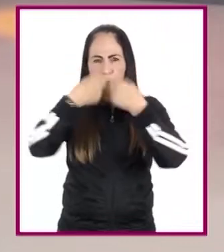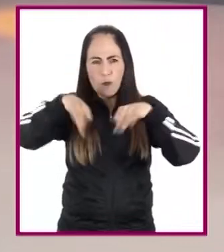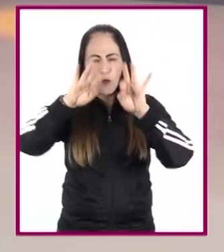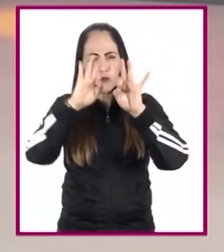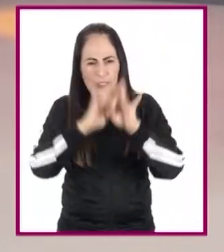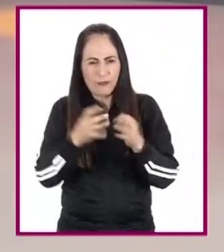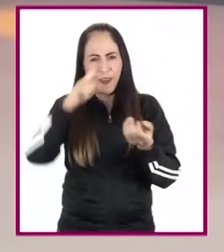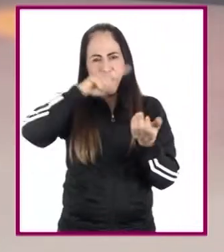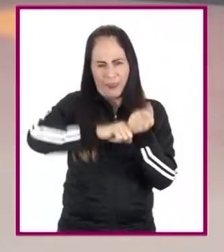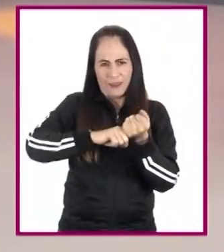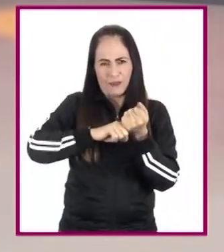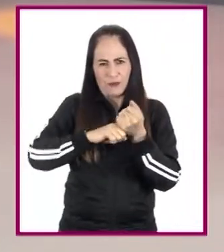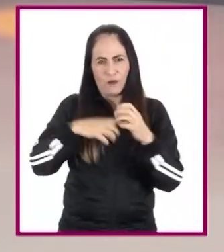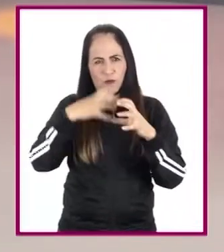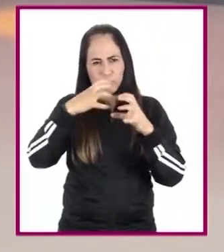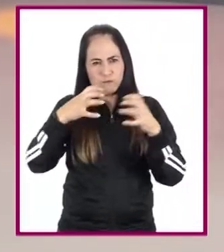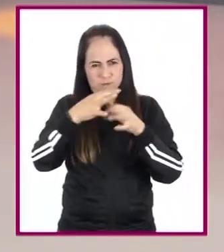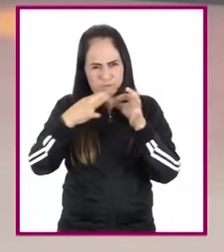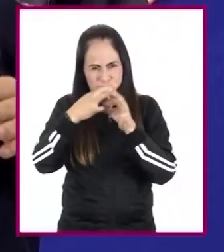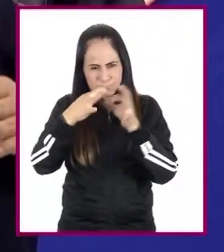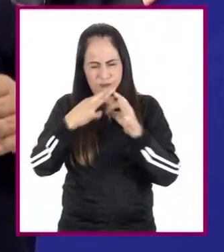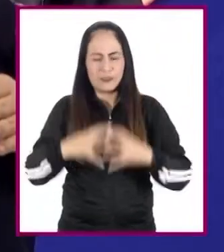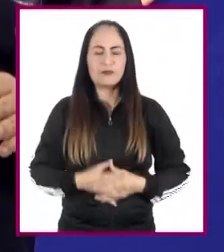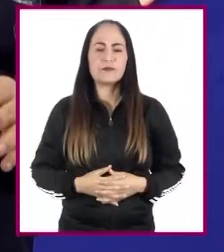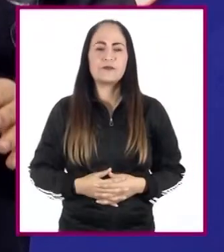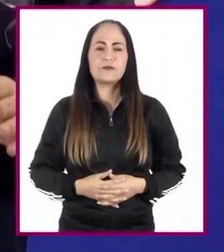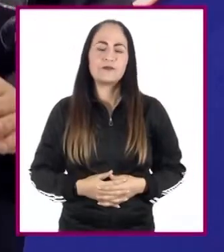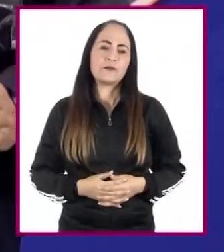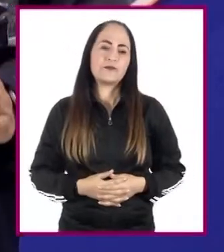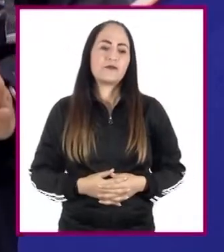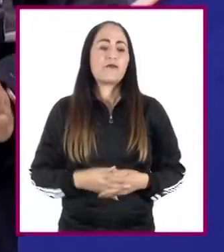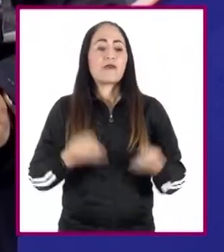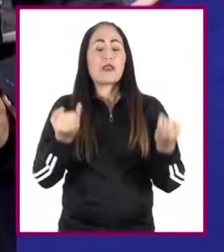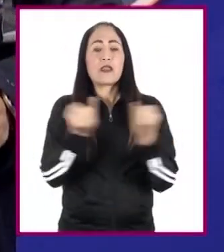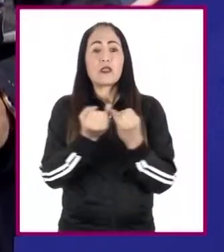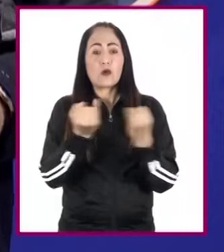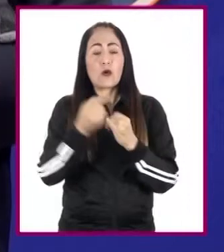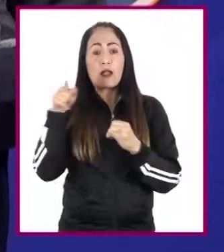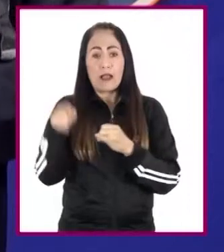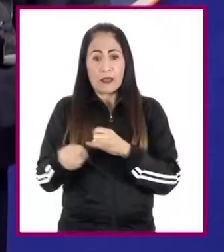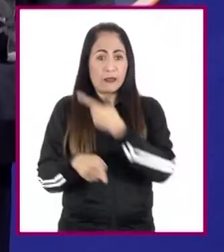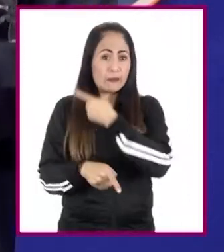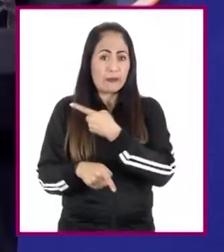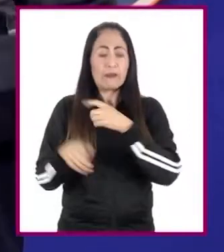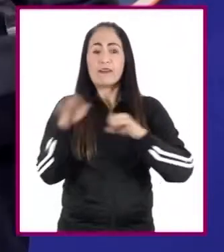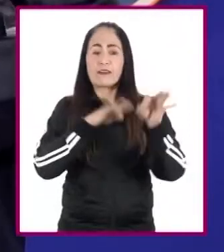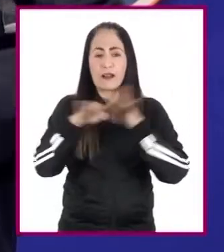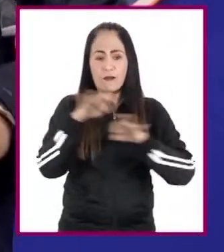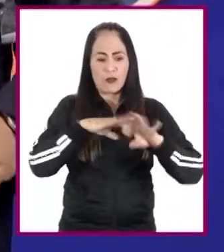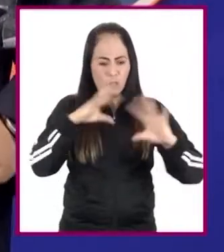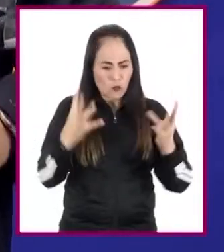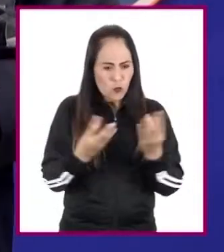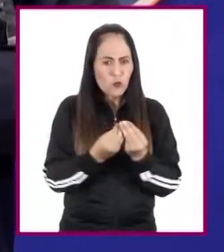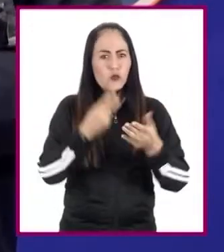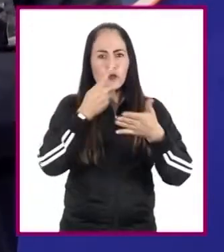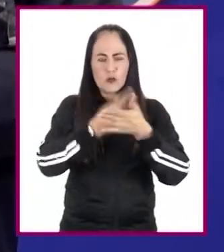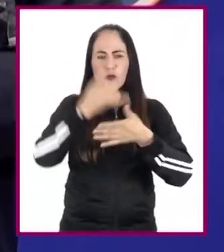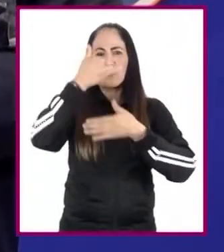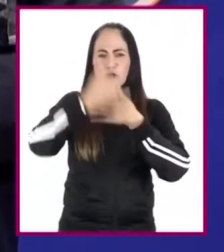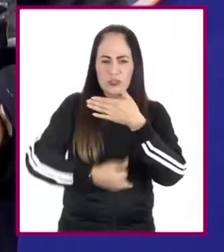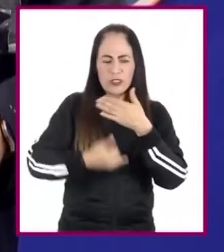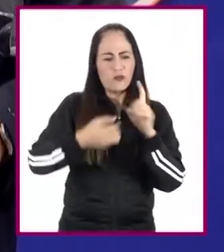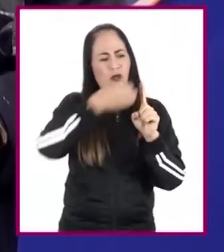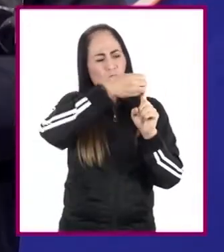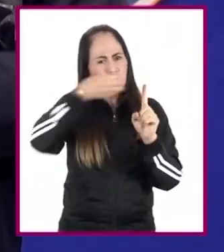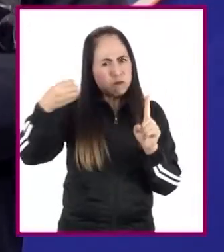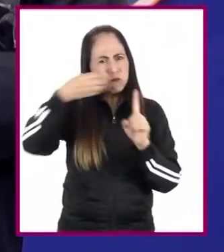células. También hablaremos sobre la relevancia del trabajo por proyectos para integrar, ordenar y presentar los saberes